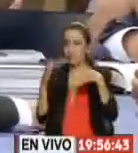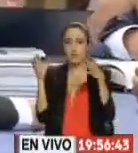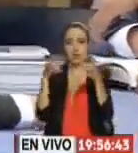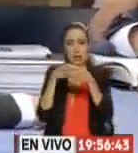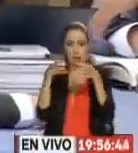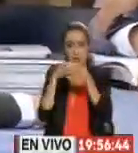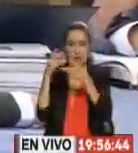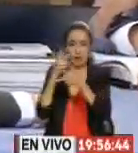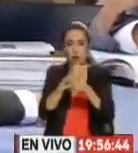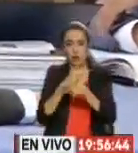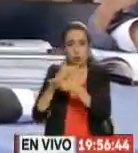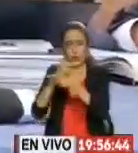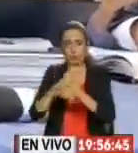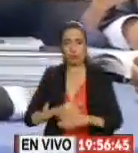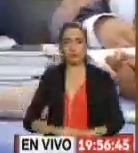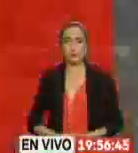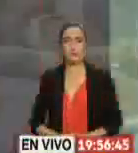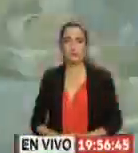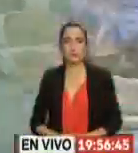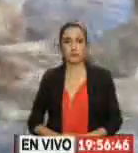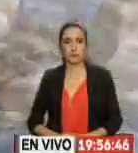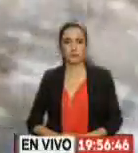un consejo consultivo.